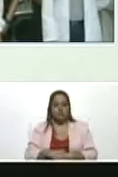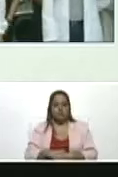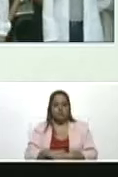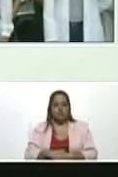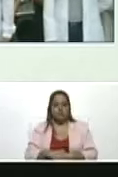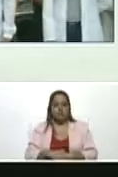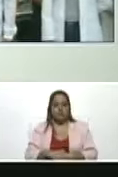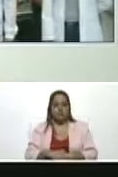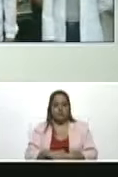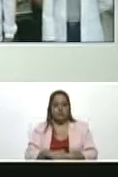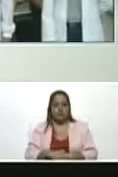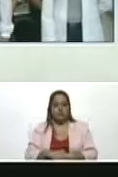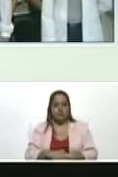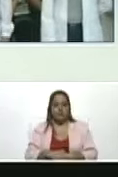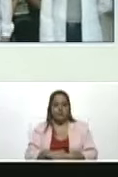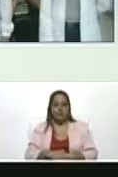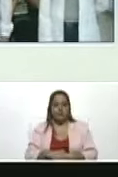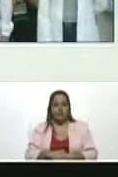¿verdad?